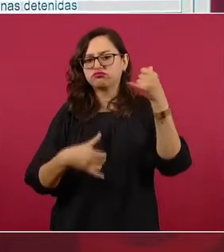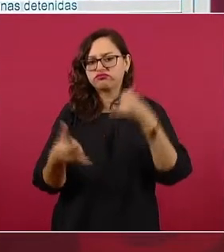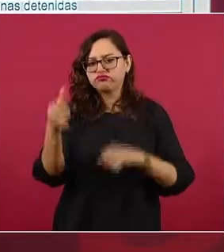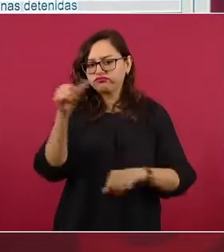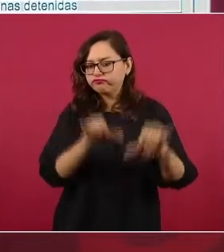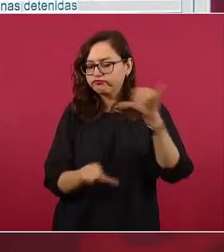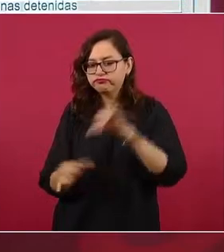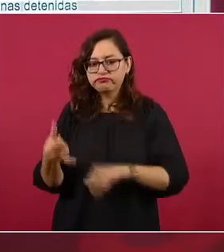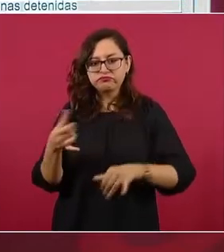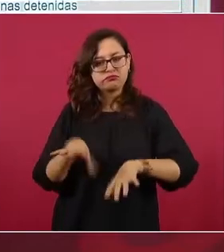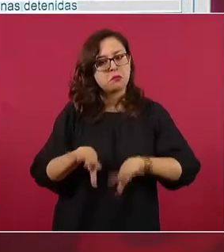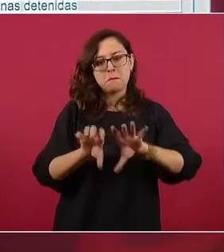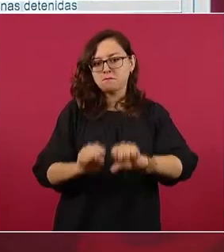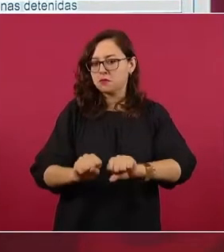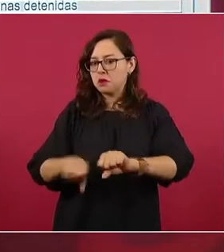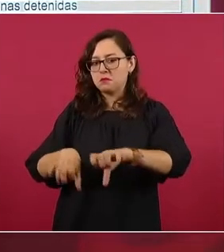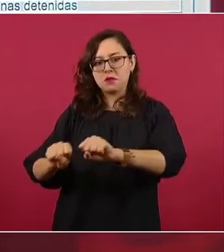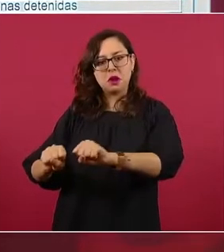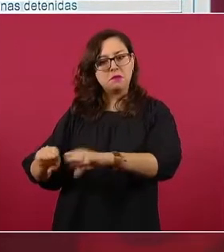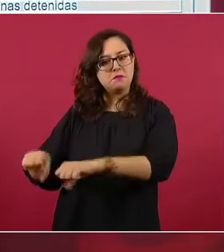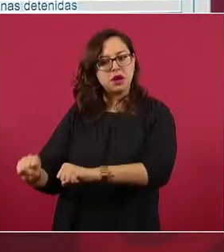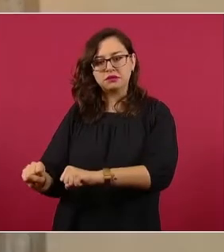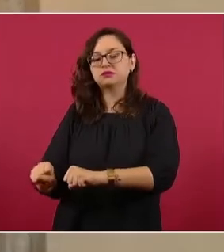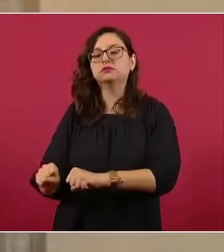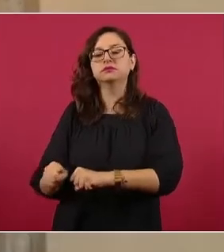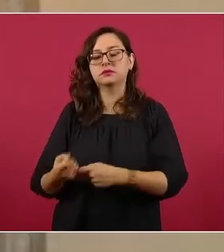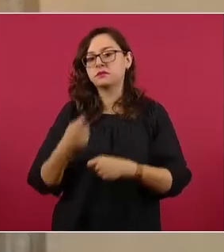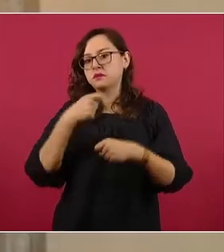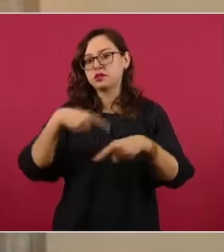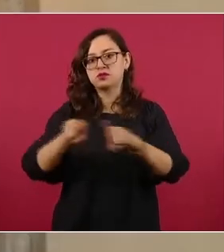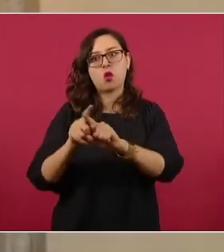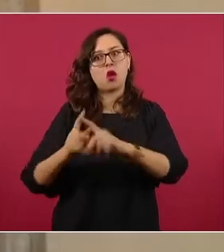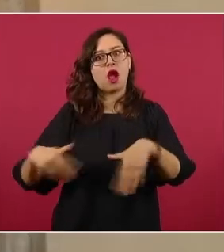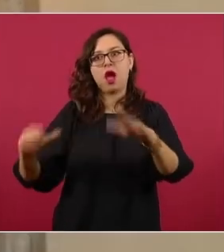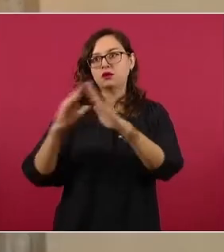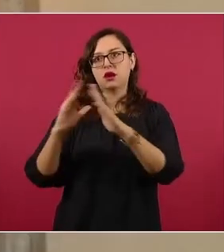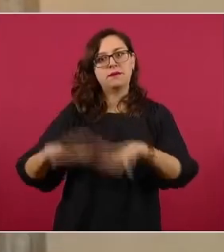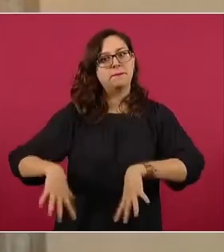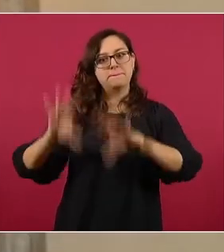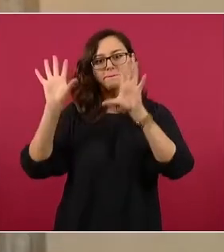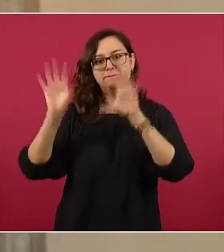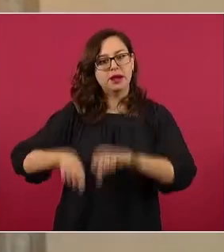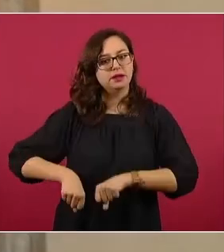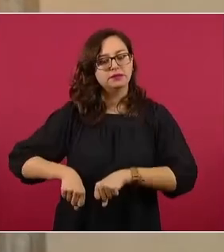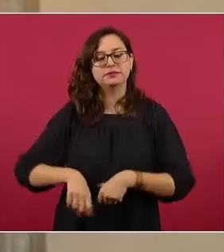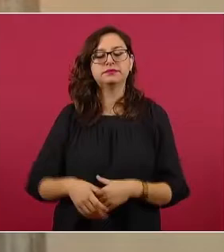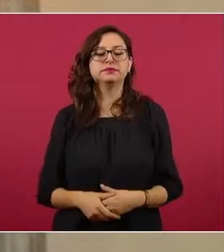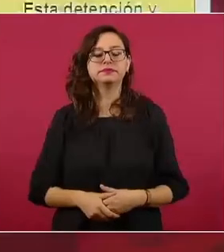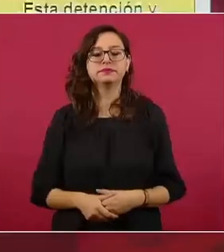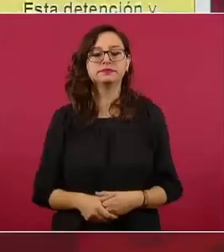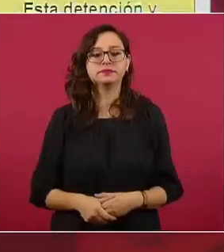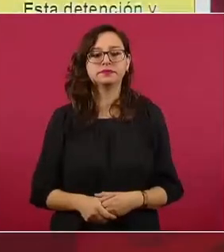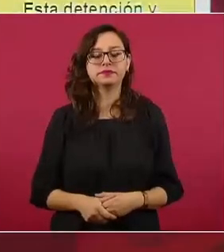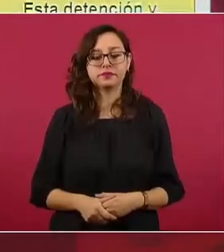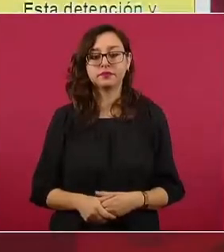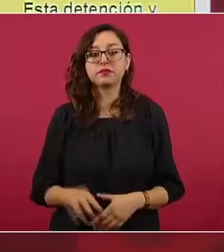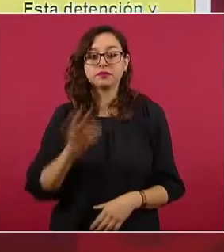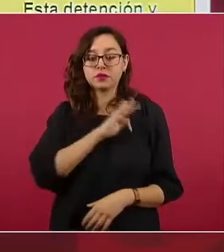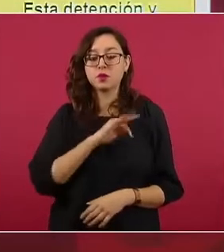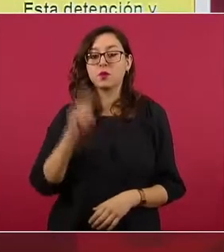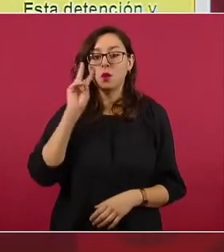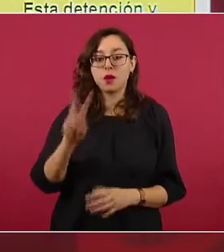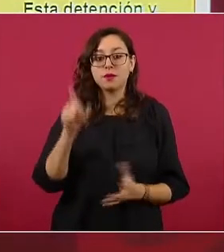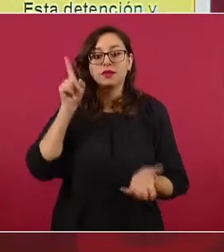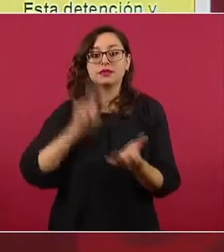y precursores químicos, así como el inmueble. Siguiente. Aquí se da cuenta de algunas